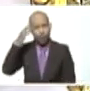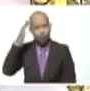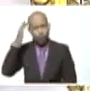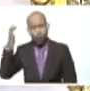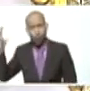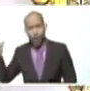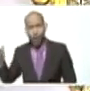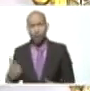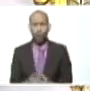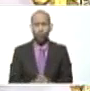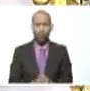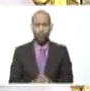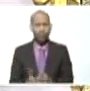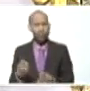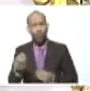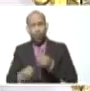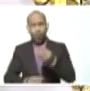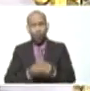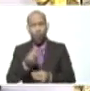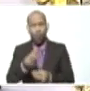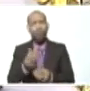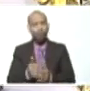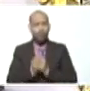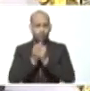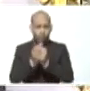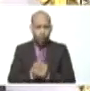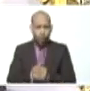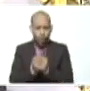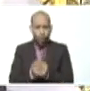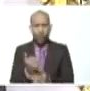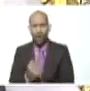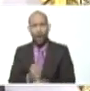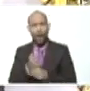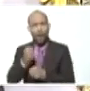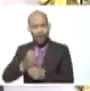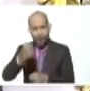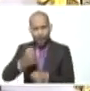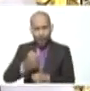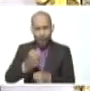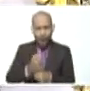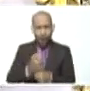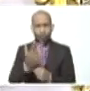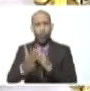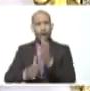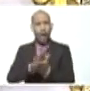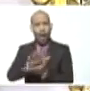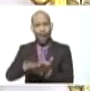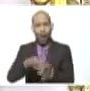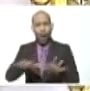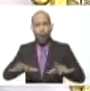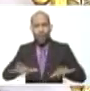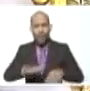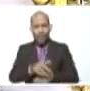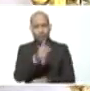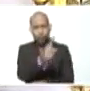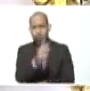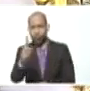existencia pasa por las obras de caridad, a través de lavarnos los pies unos a